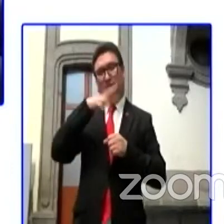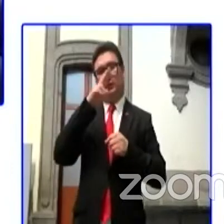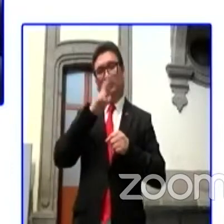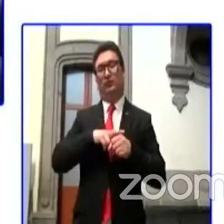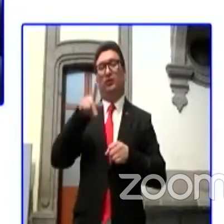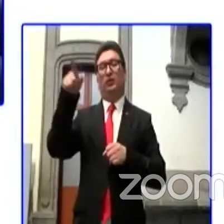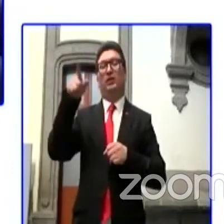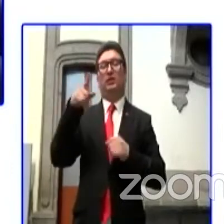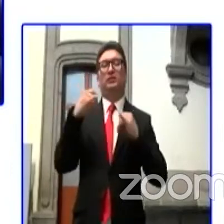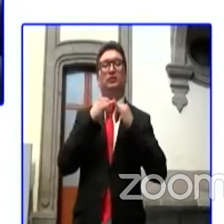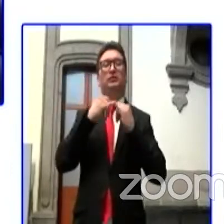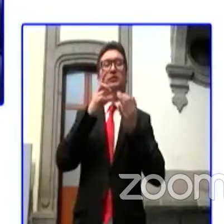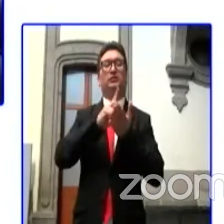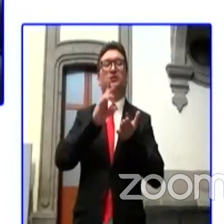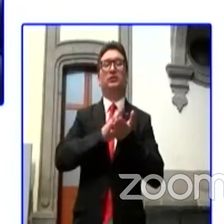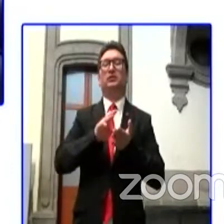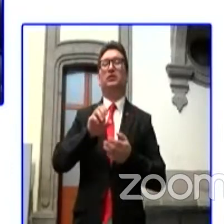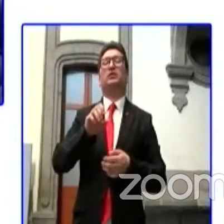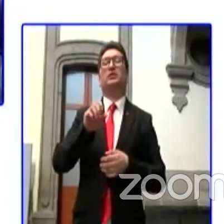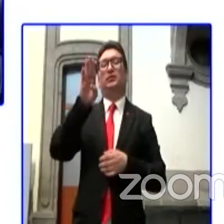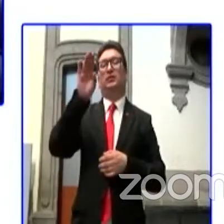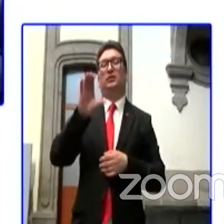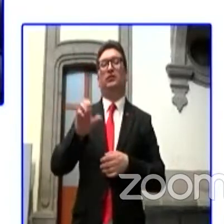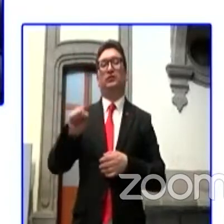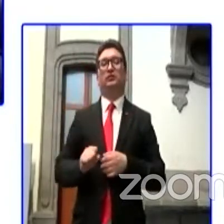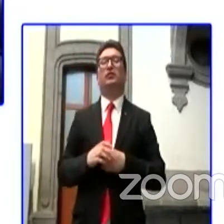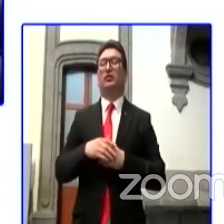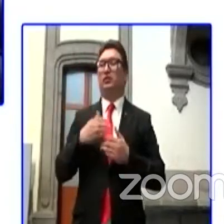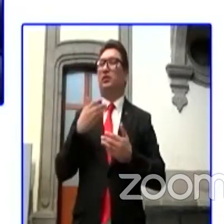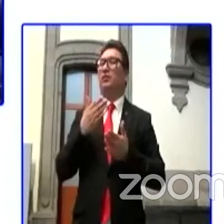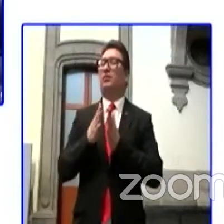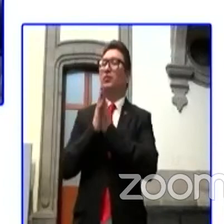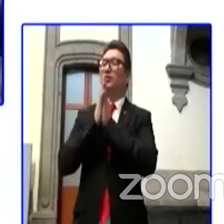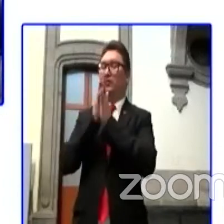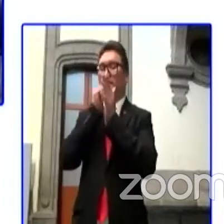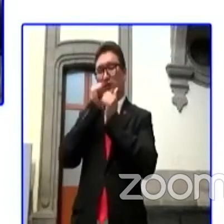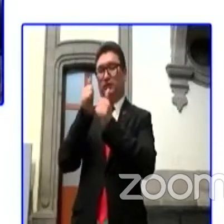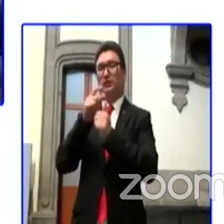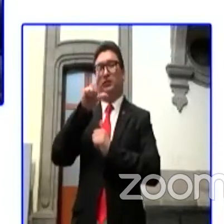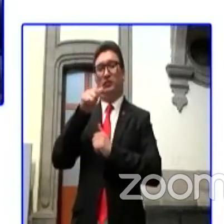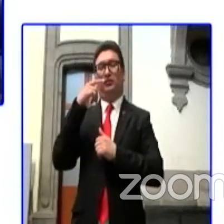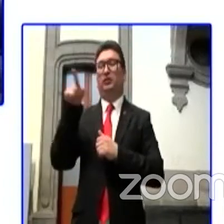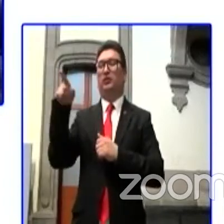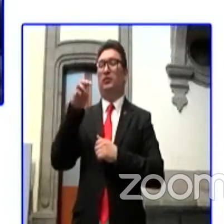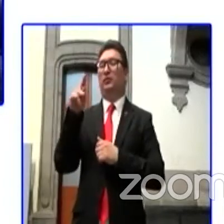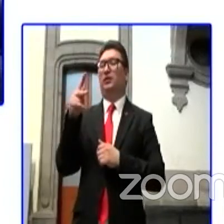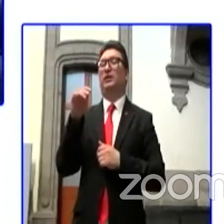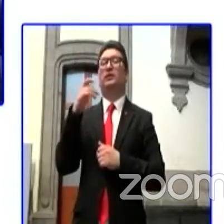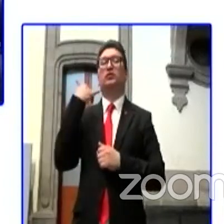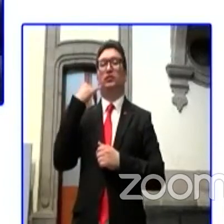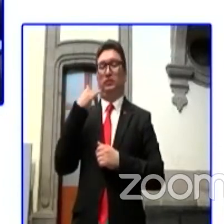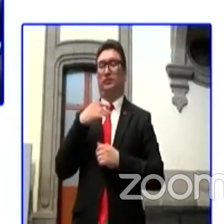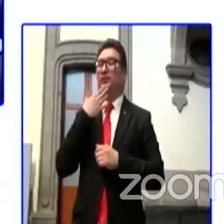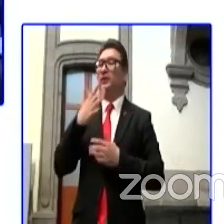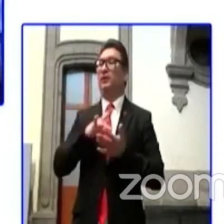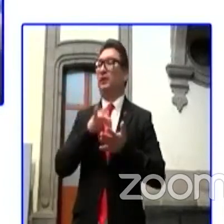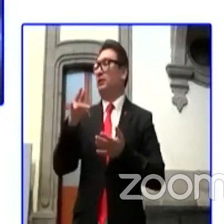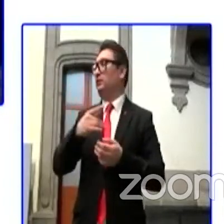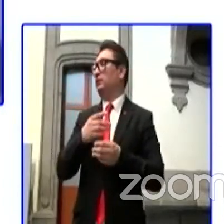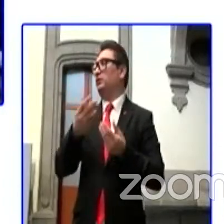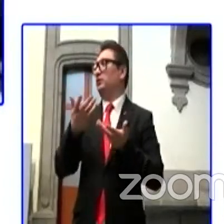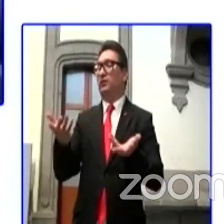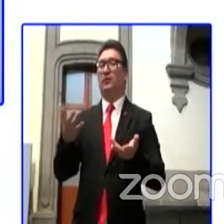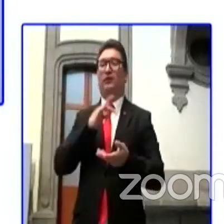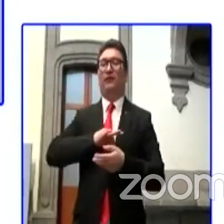Subcaliforniano. Por favor, adelante, y después le damos la voz a Marité de Yucatán. Gracias, pues sobre todo